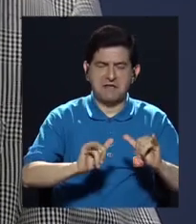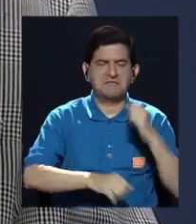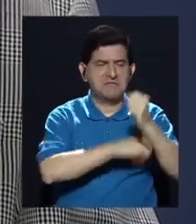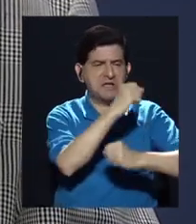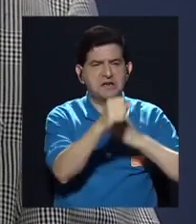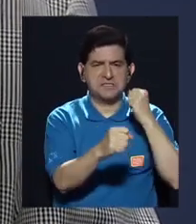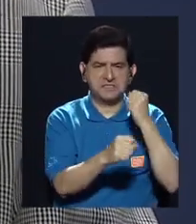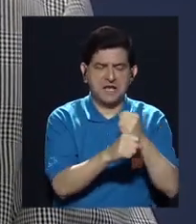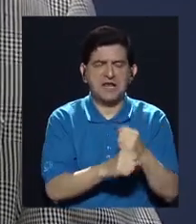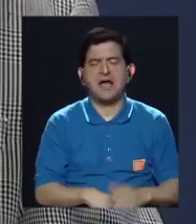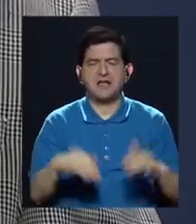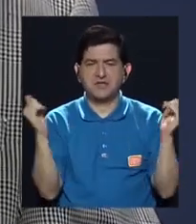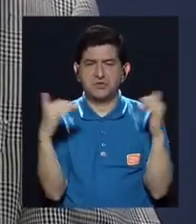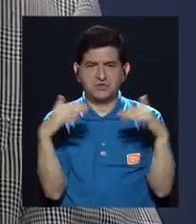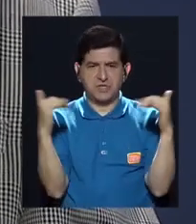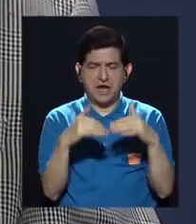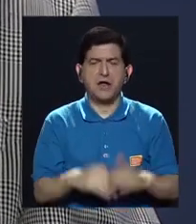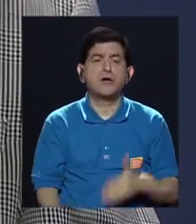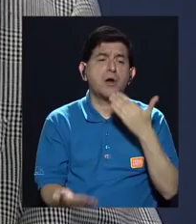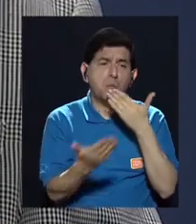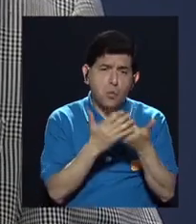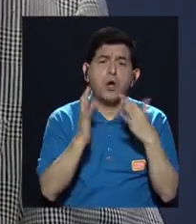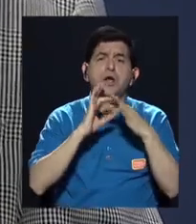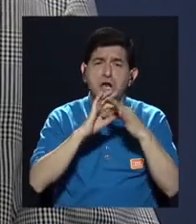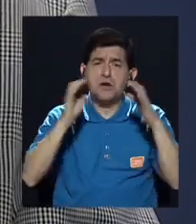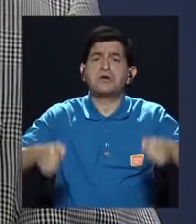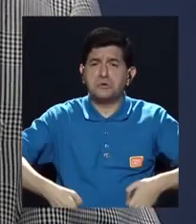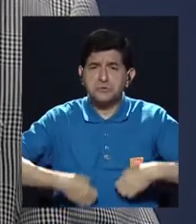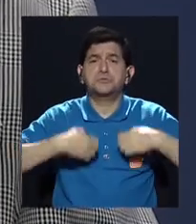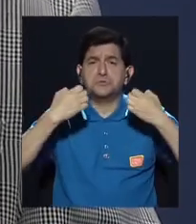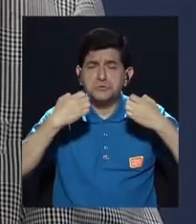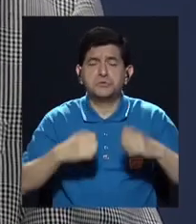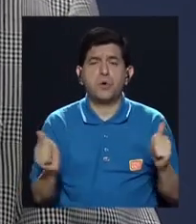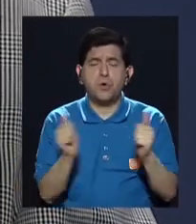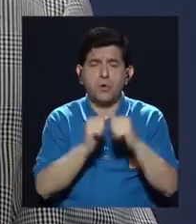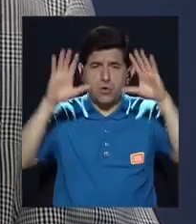prevalecido durante los años de la guerra, donde incluso hubo buenas relaciones,